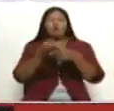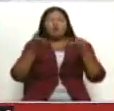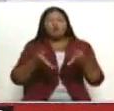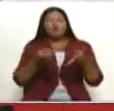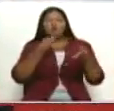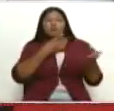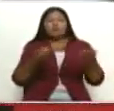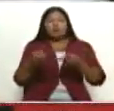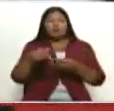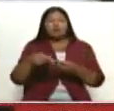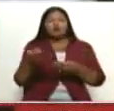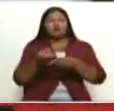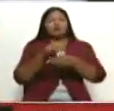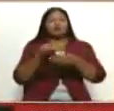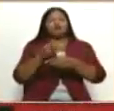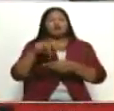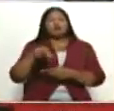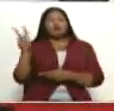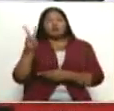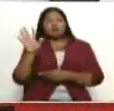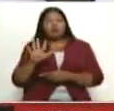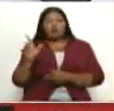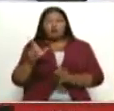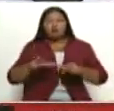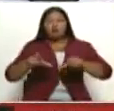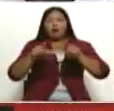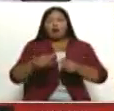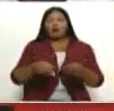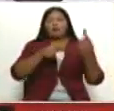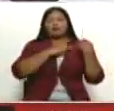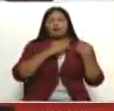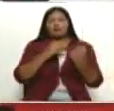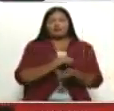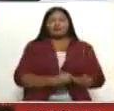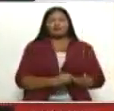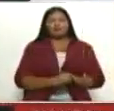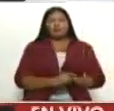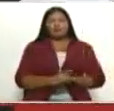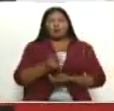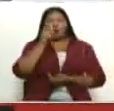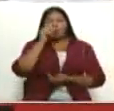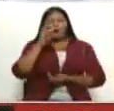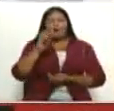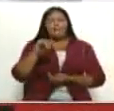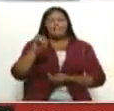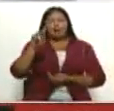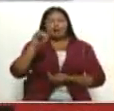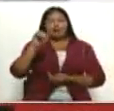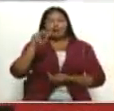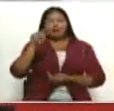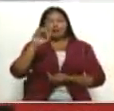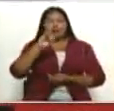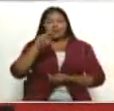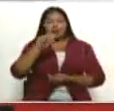República Bolivariana de Venezuela, país sede, a cargo del general Carlos Martínez Mendoza.